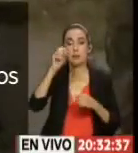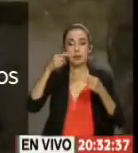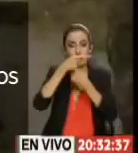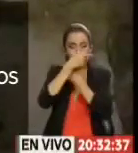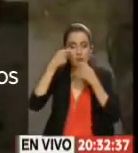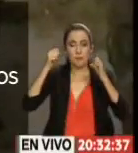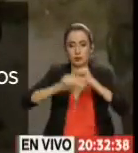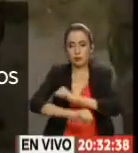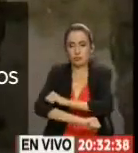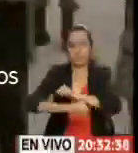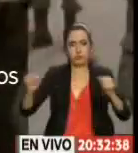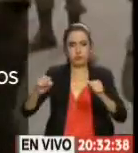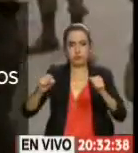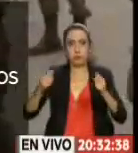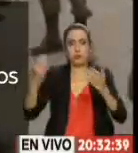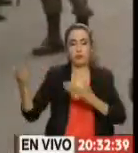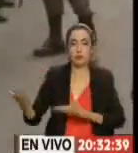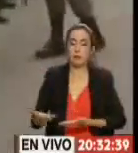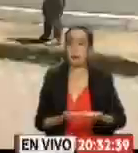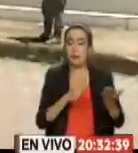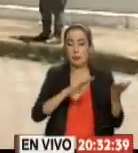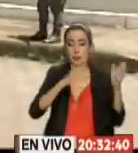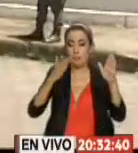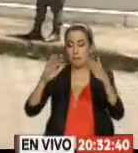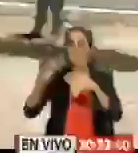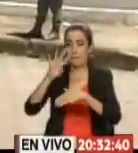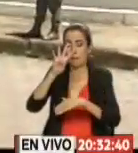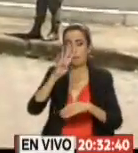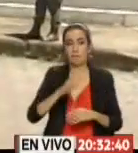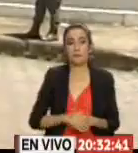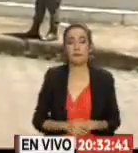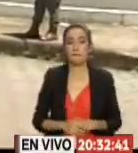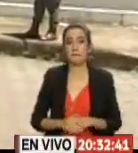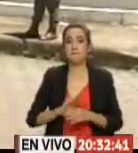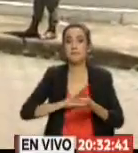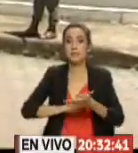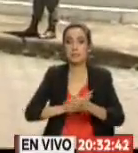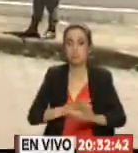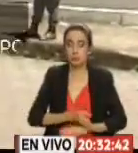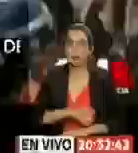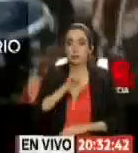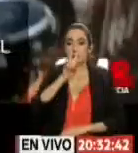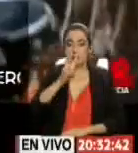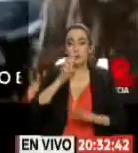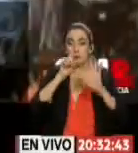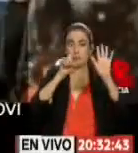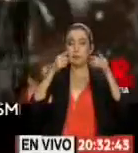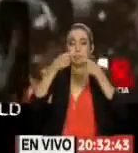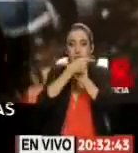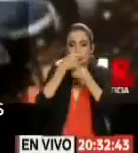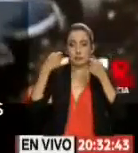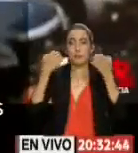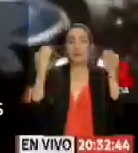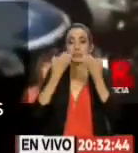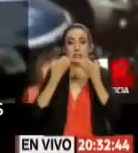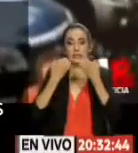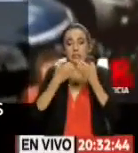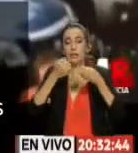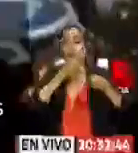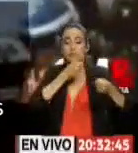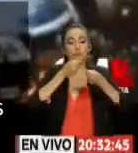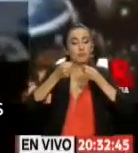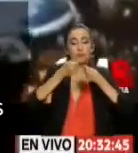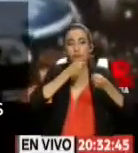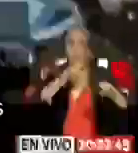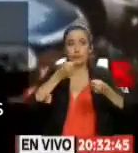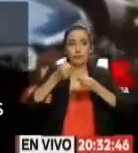afectado por un aparato explosivo, provocando la muerte de 4 marinos. Días después, el 26 de marzo, un equipo periodístico de Diario El Comercio,